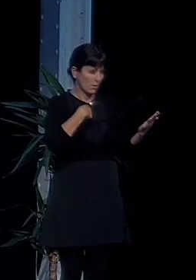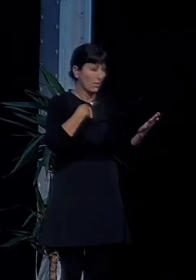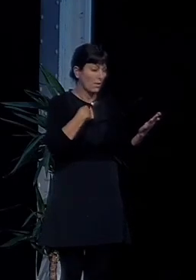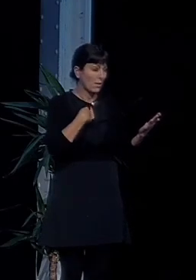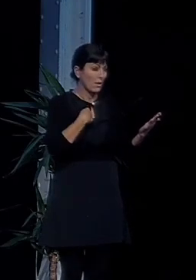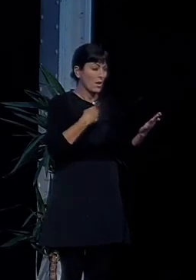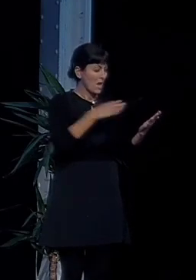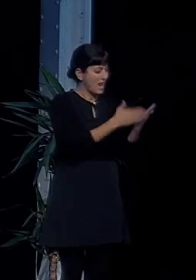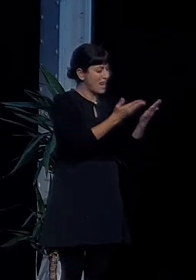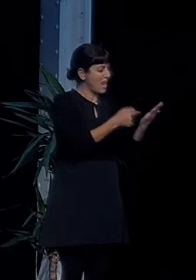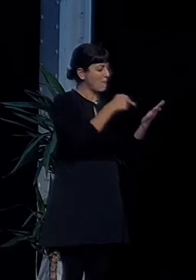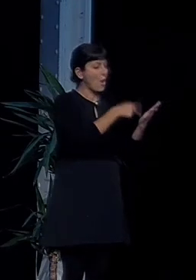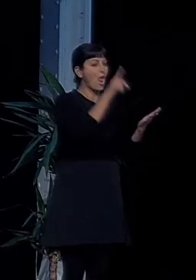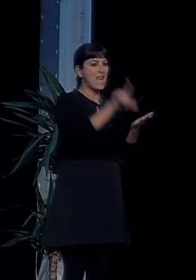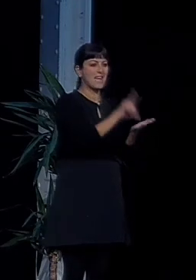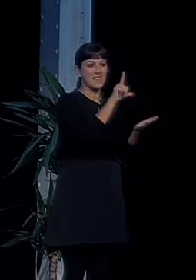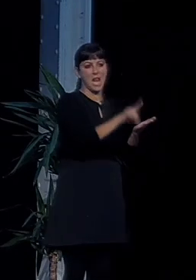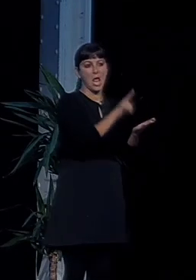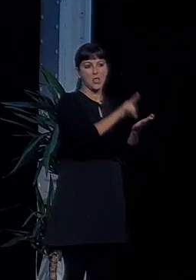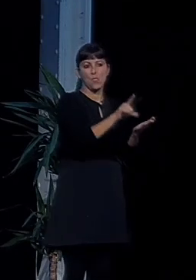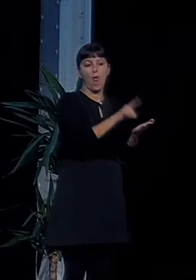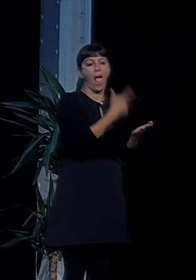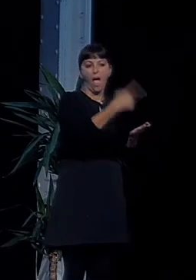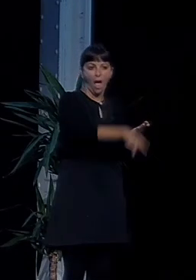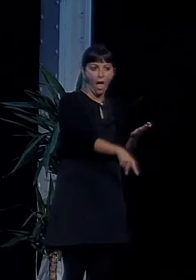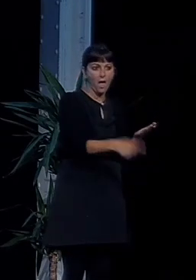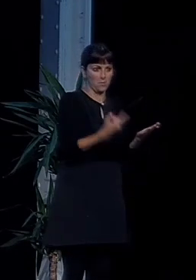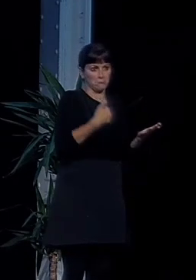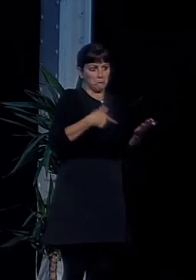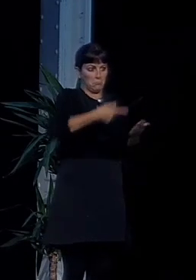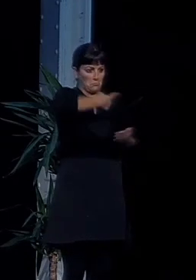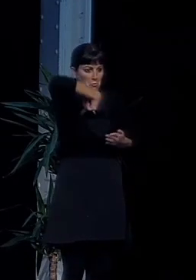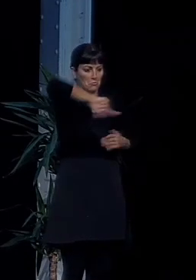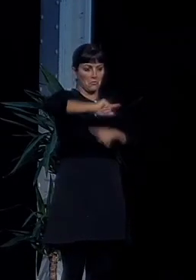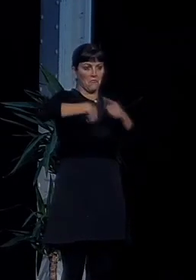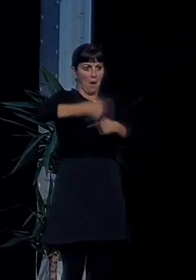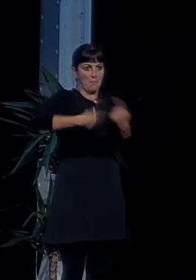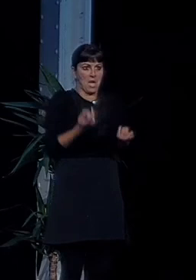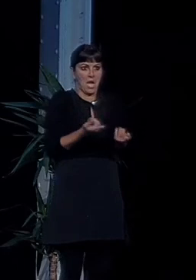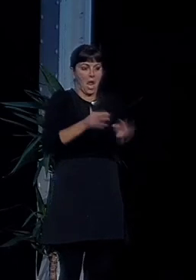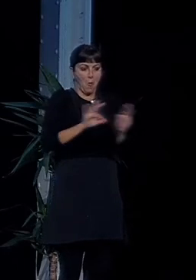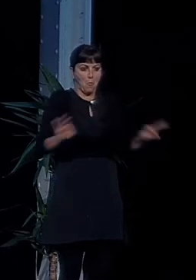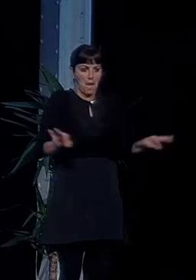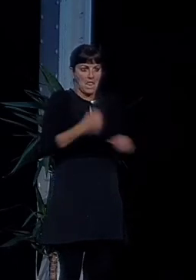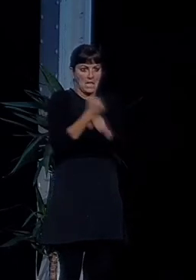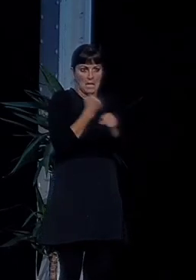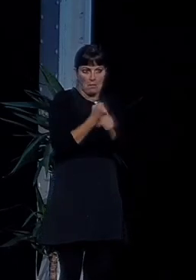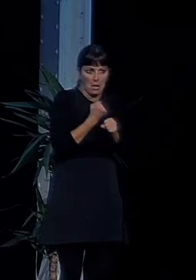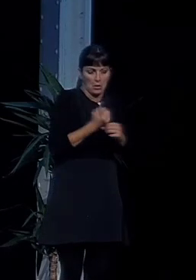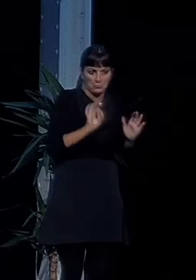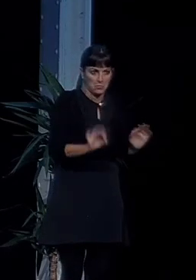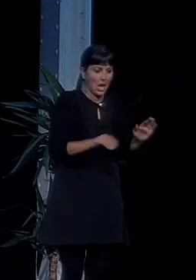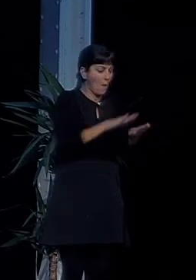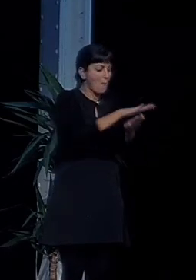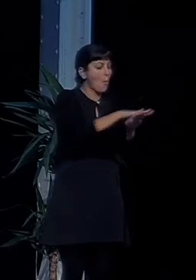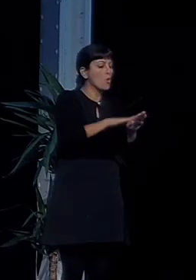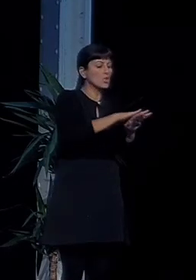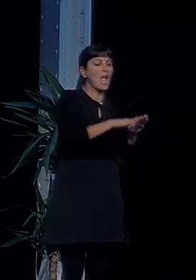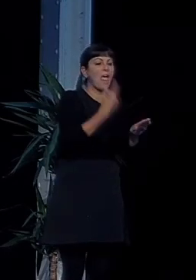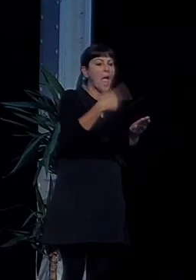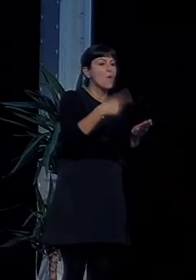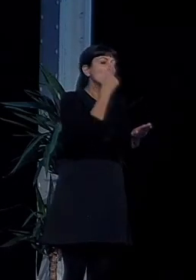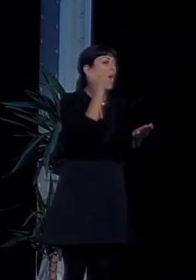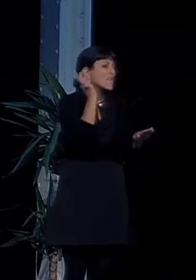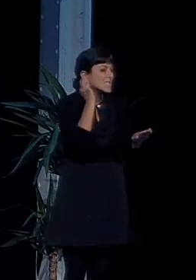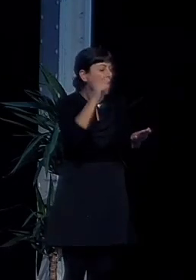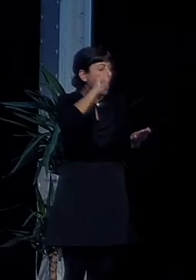de los pocos libros de literatura que había en mi casa, que éramos una familia humilde, trabajadora, era ese libro donde en la portada había una chica, creo que estaba llorando,